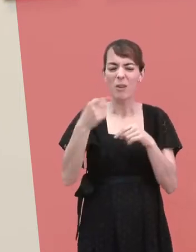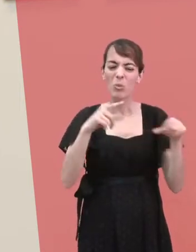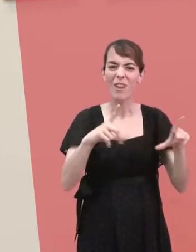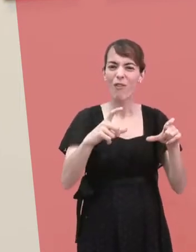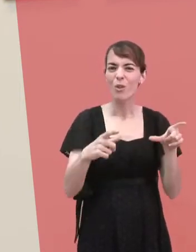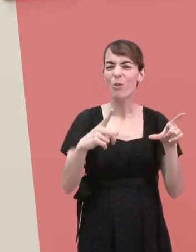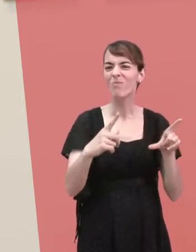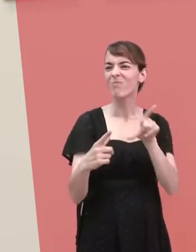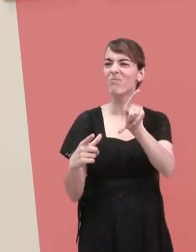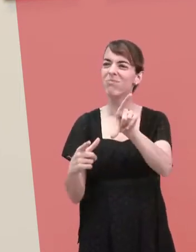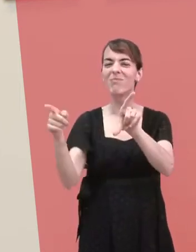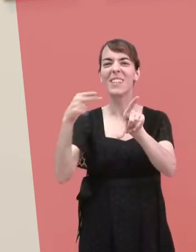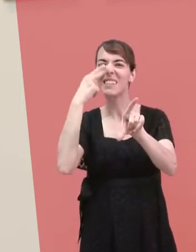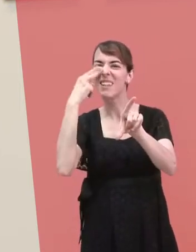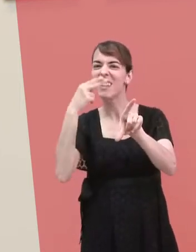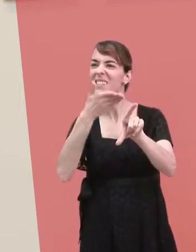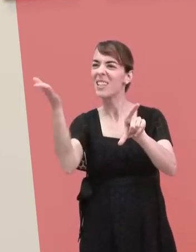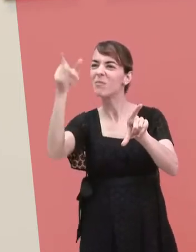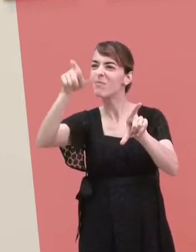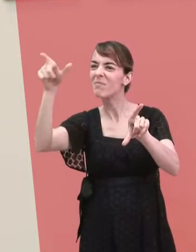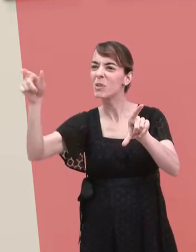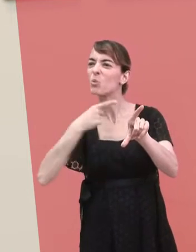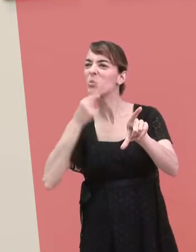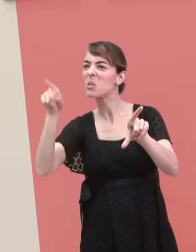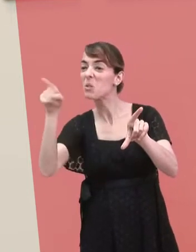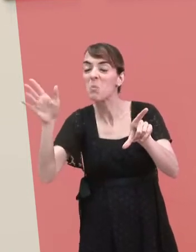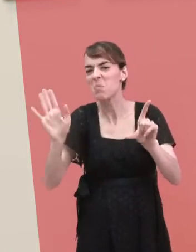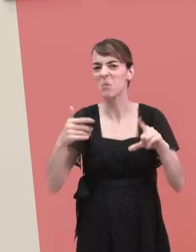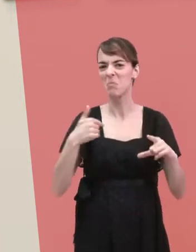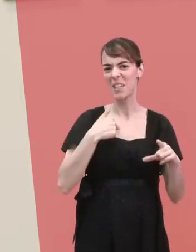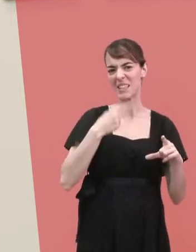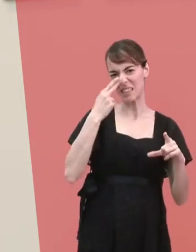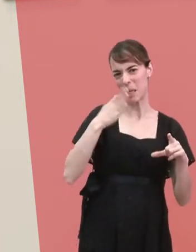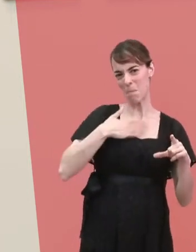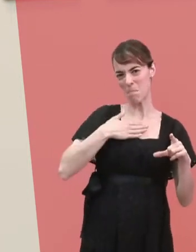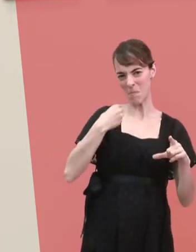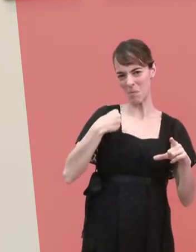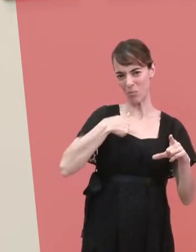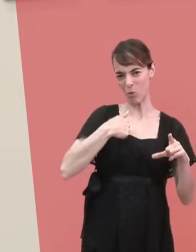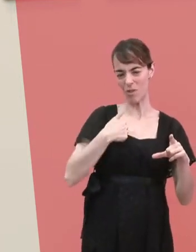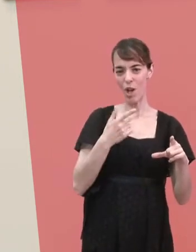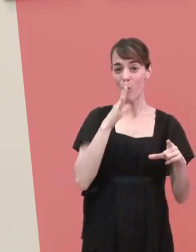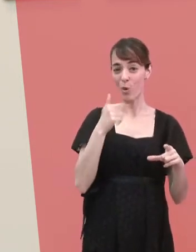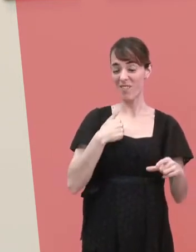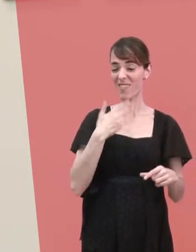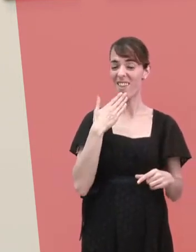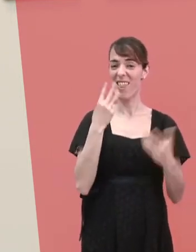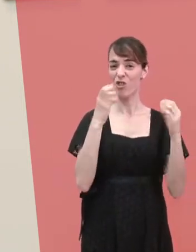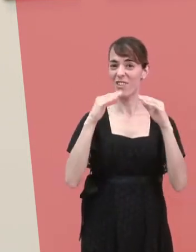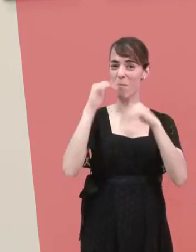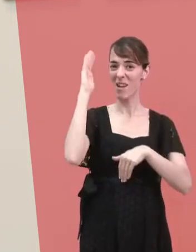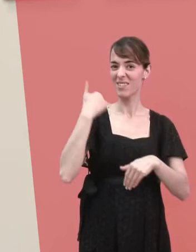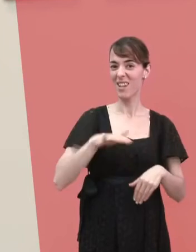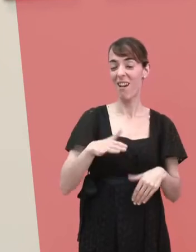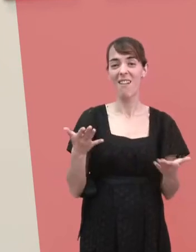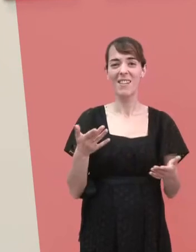esa foto pueda ser interesante para los demás, ¿no? Es para mí mismo, porque cuando ya has pasado de los 80,